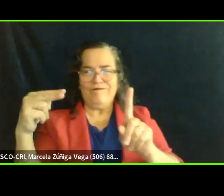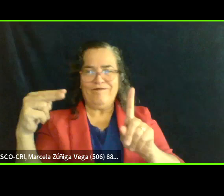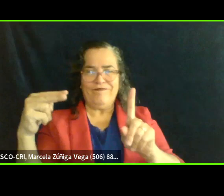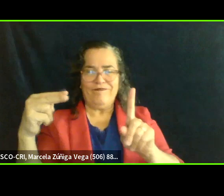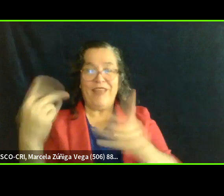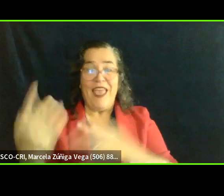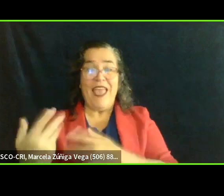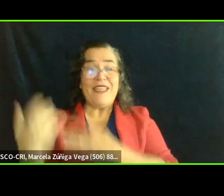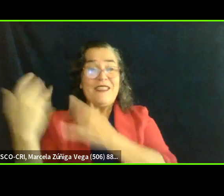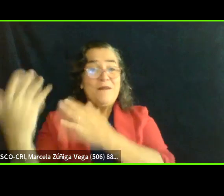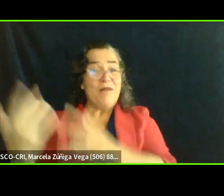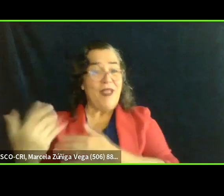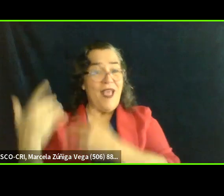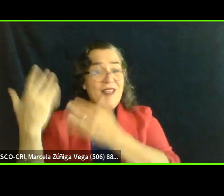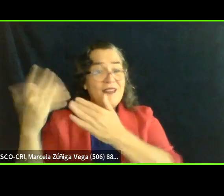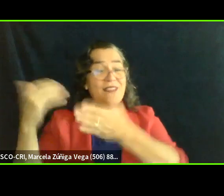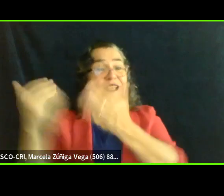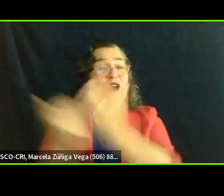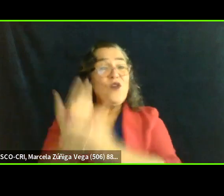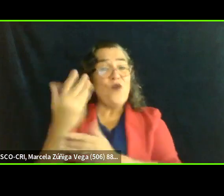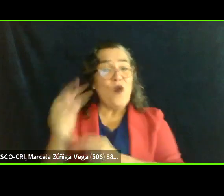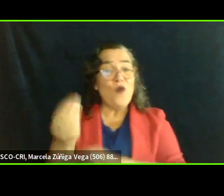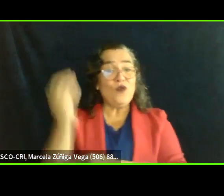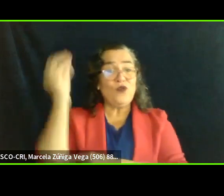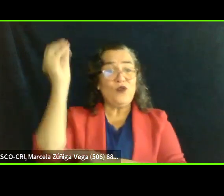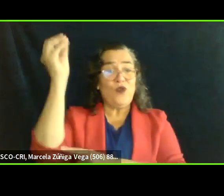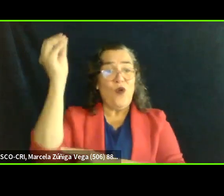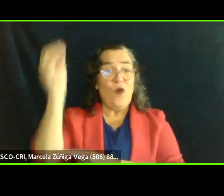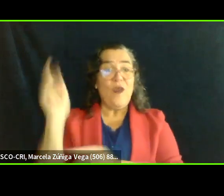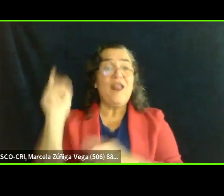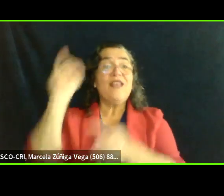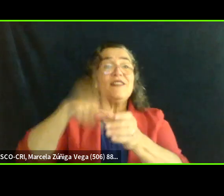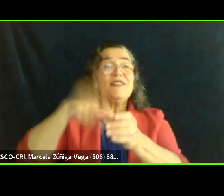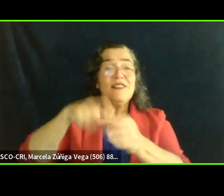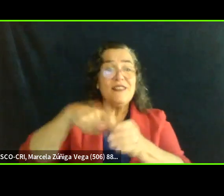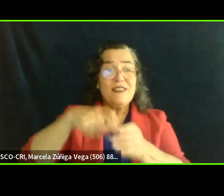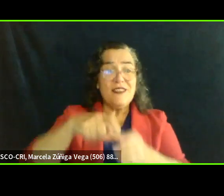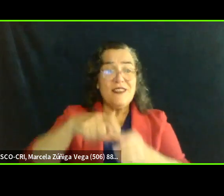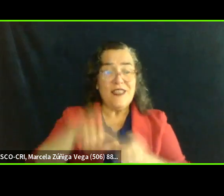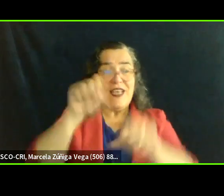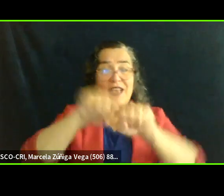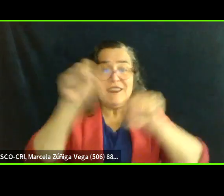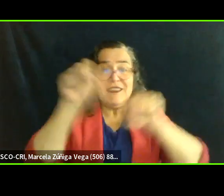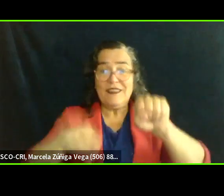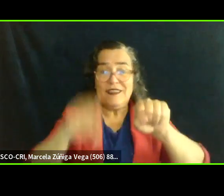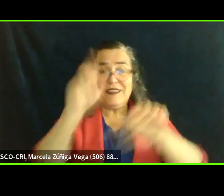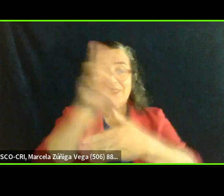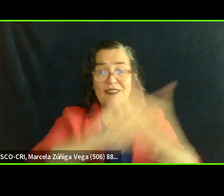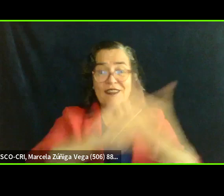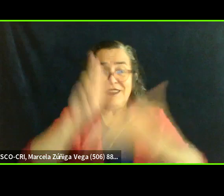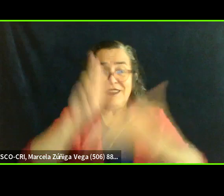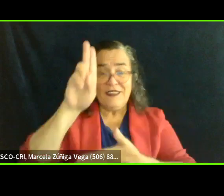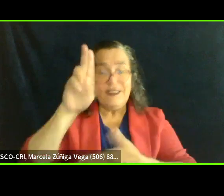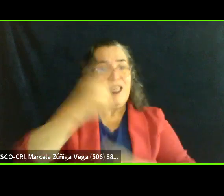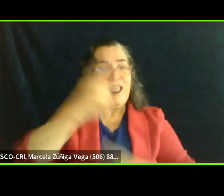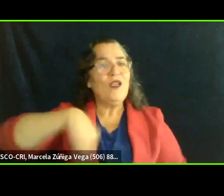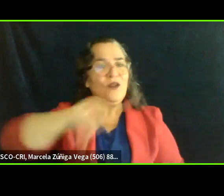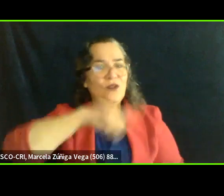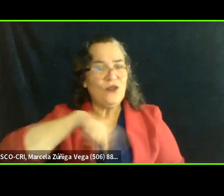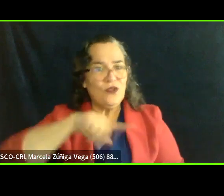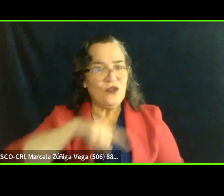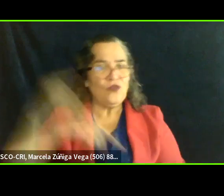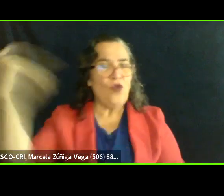muchachos que están entrando, que tienen la posibilidad de ingresar al sistema universitario, que nosotros estamos la